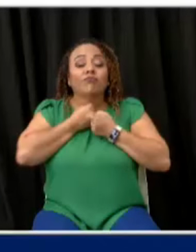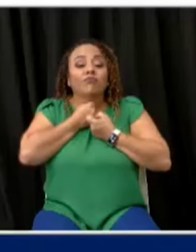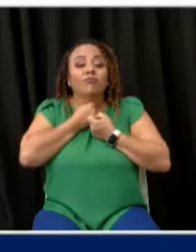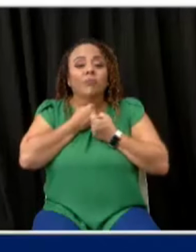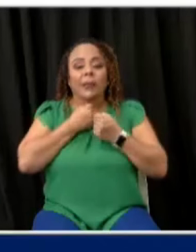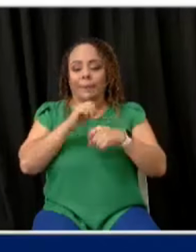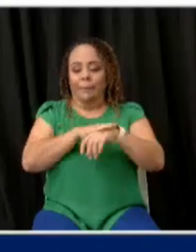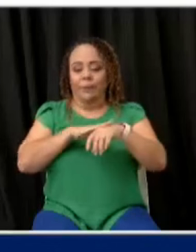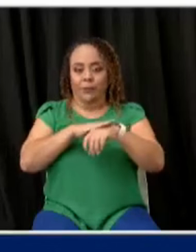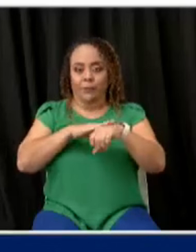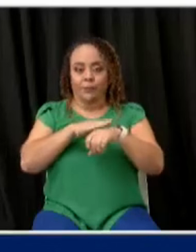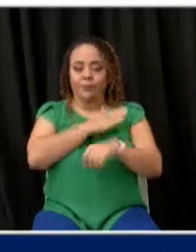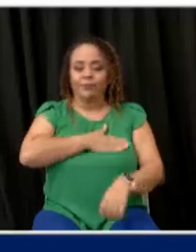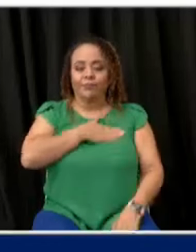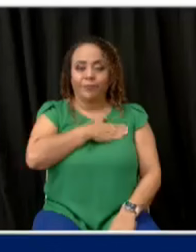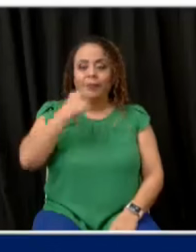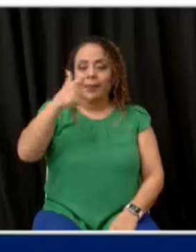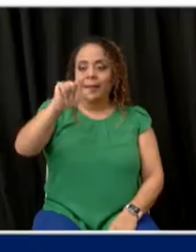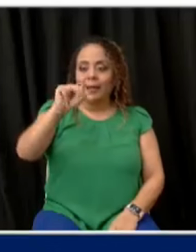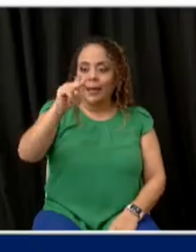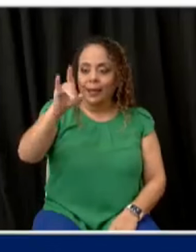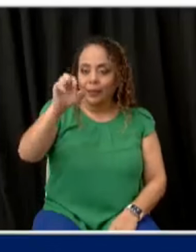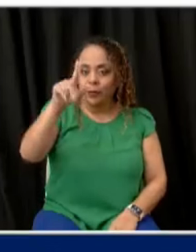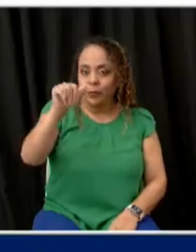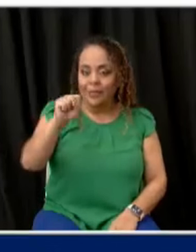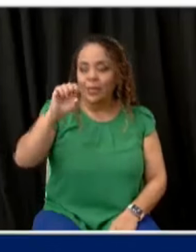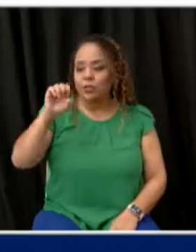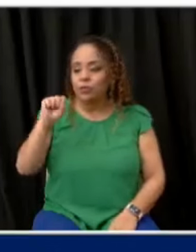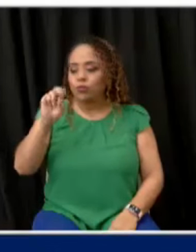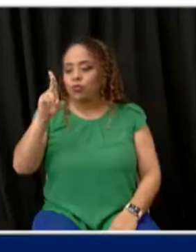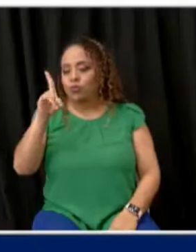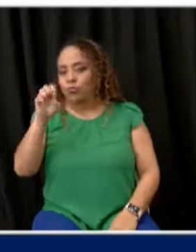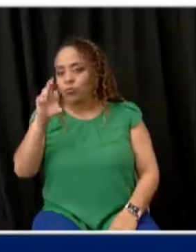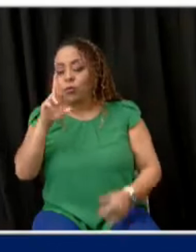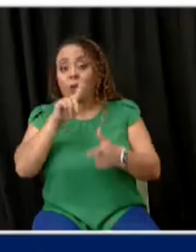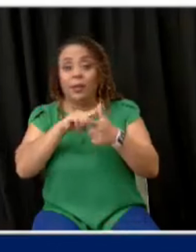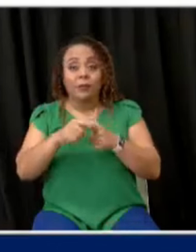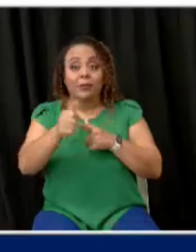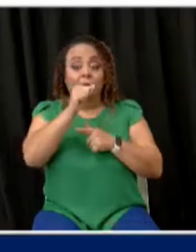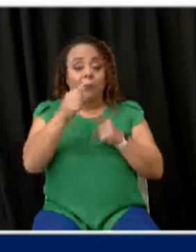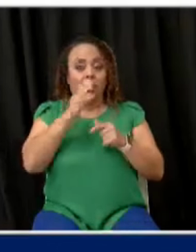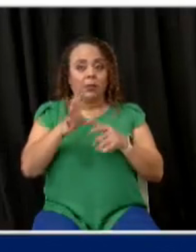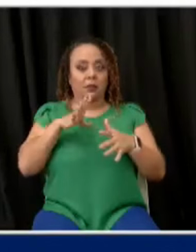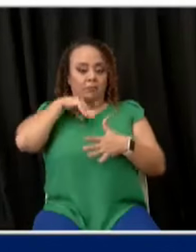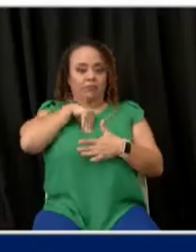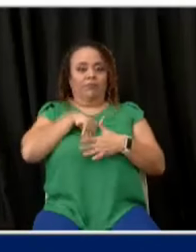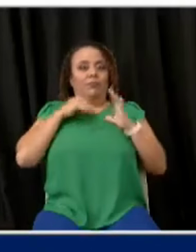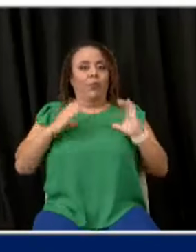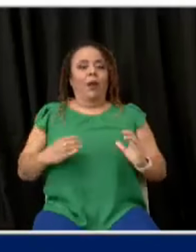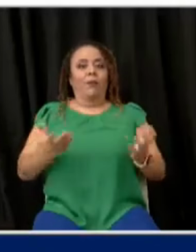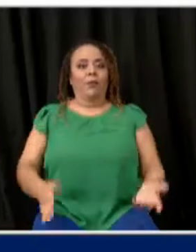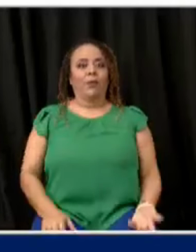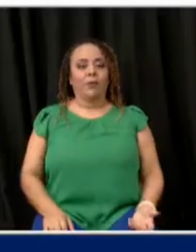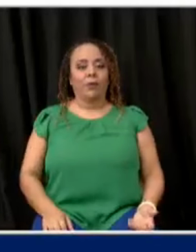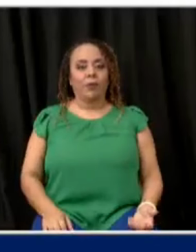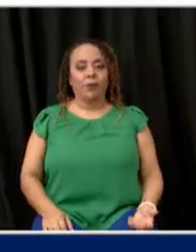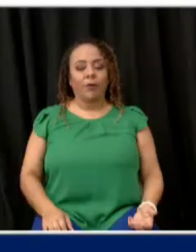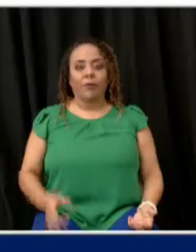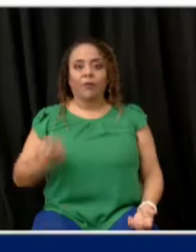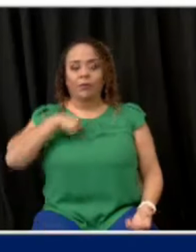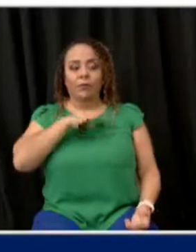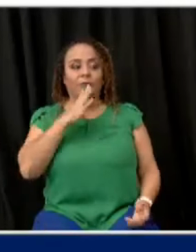la humedad del ambiente es alta que no te permite sudar. Okay. Entonces agua caliente se te está quedando adentro. Okay. Ajá, Entonces, estamos hablando de que